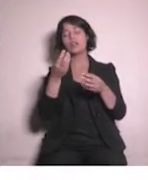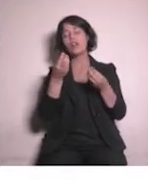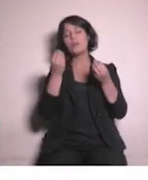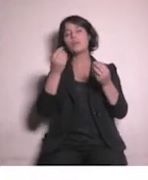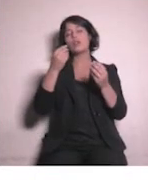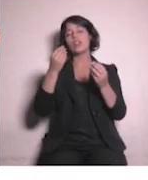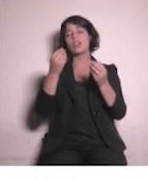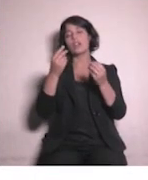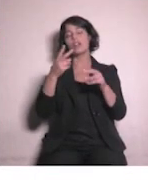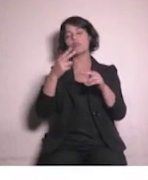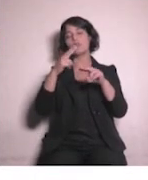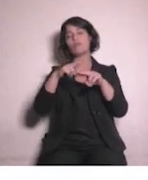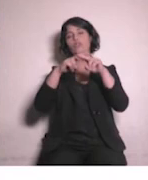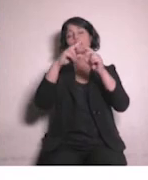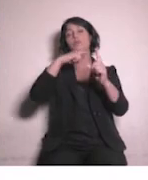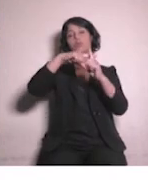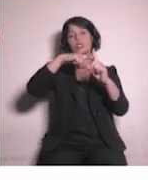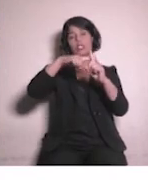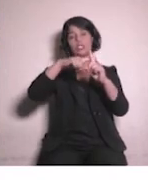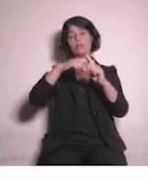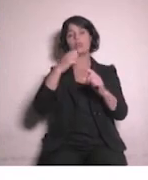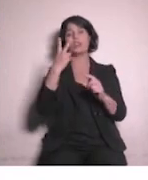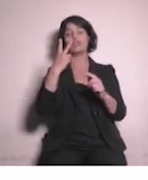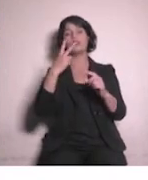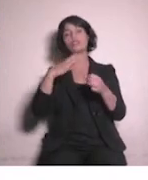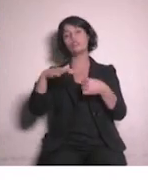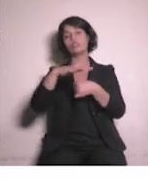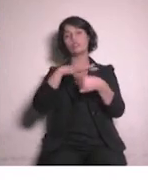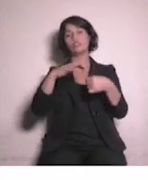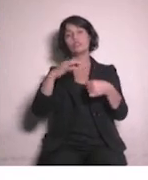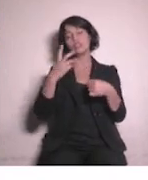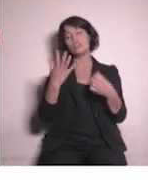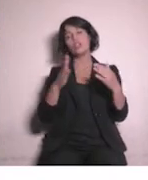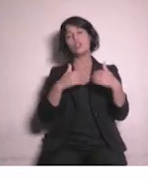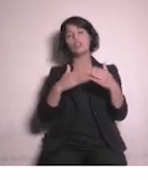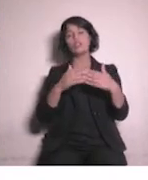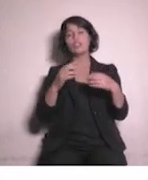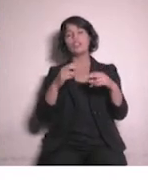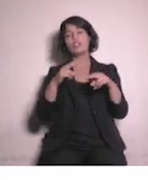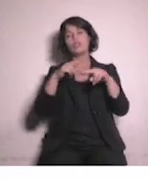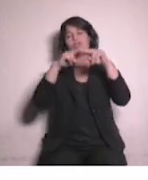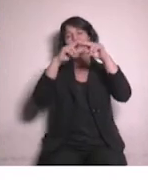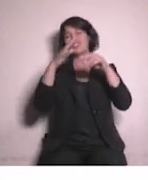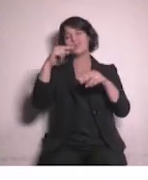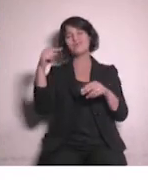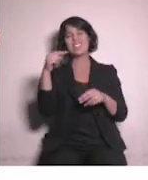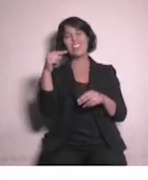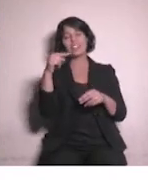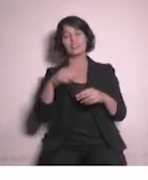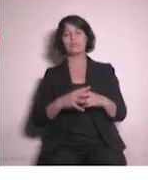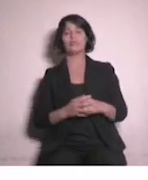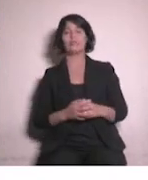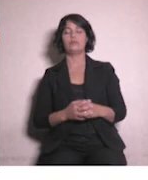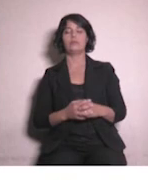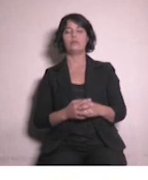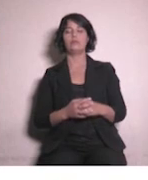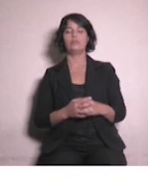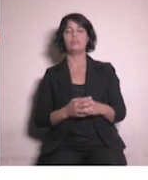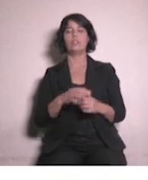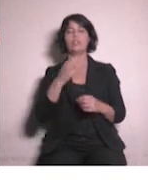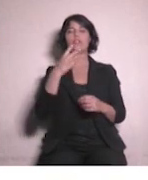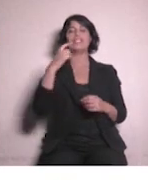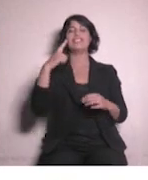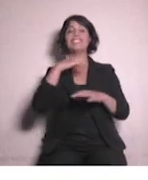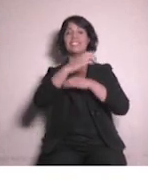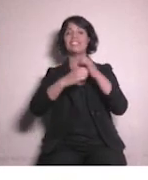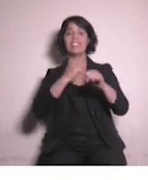positivos. Solo en dos ocasiones han habido fondos en que han tenido retornos negativos. En 37